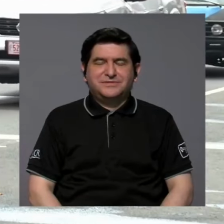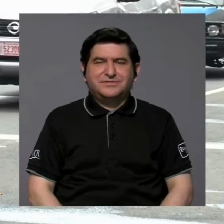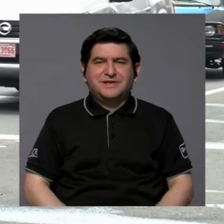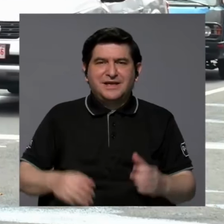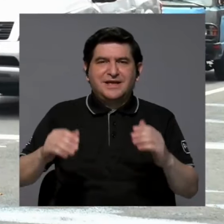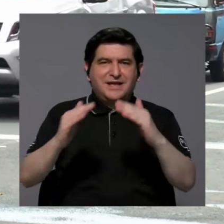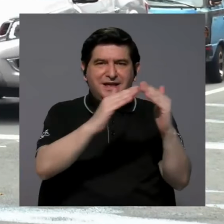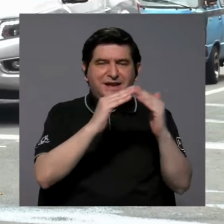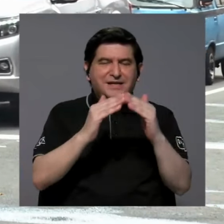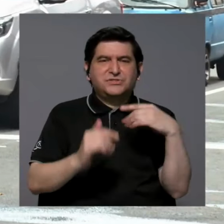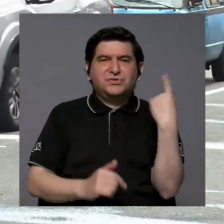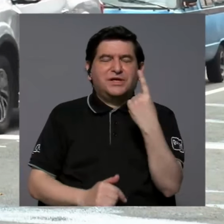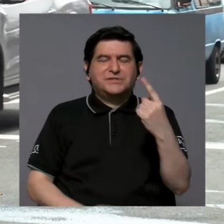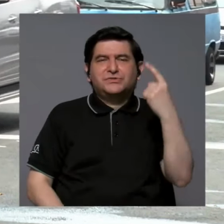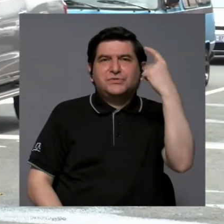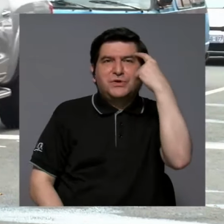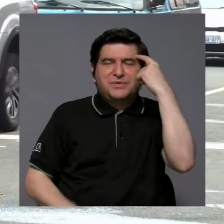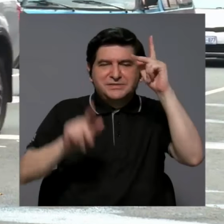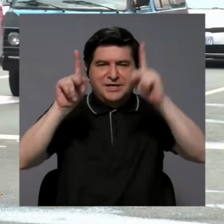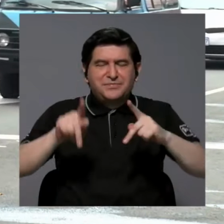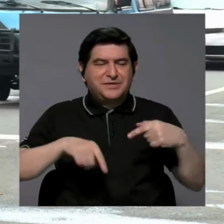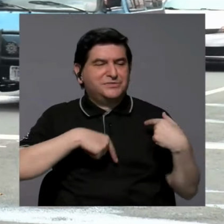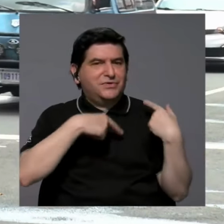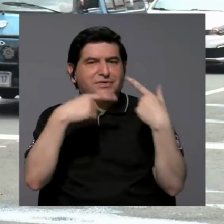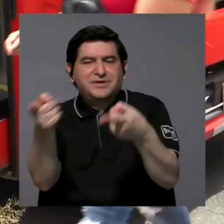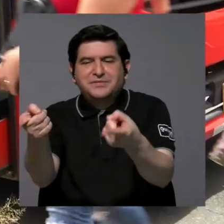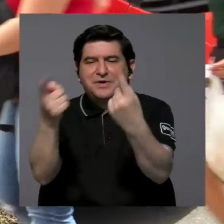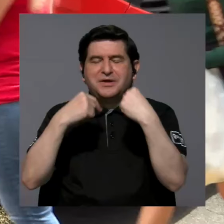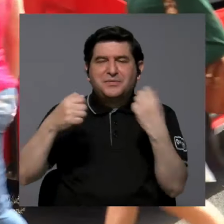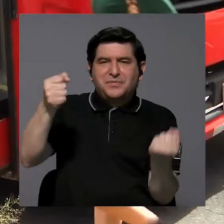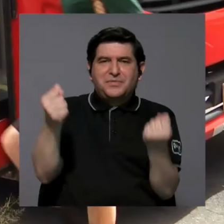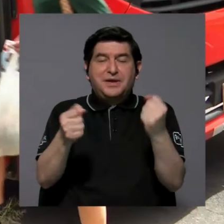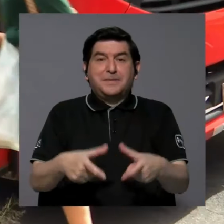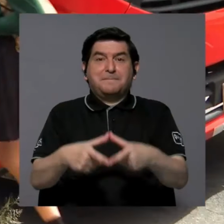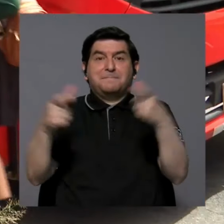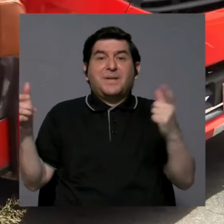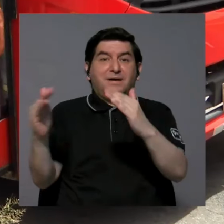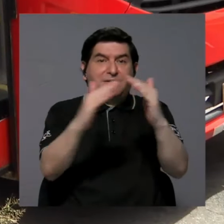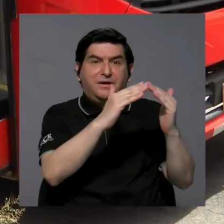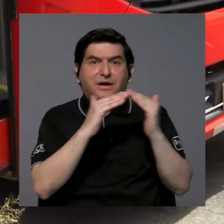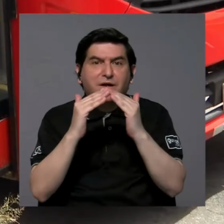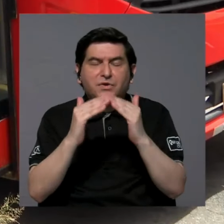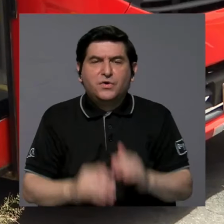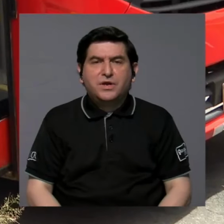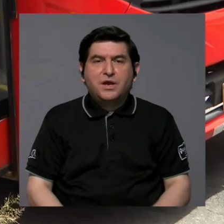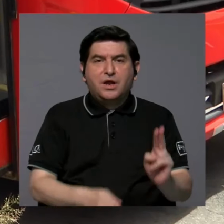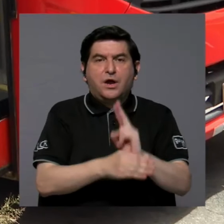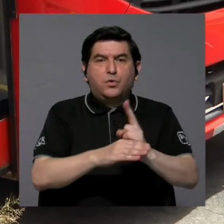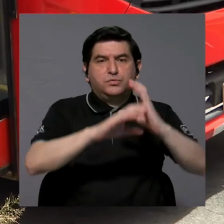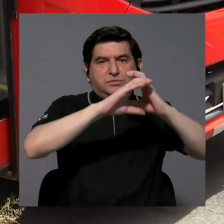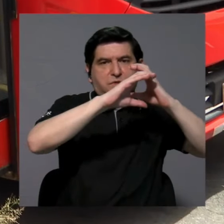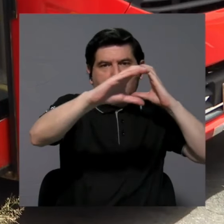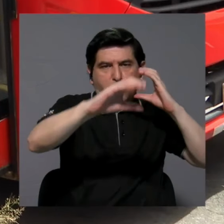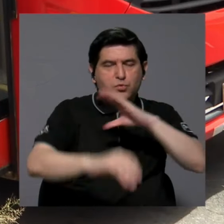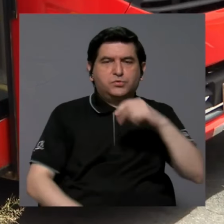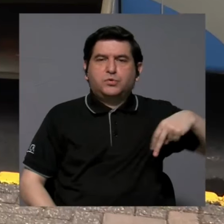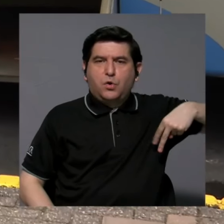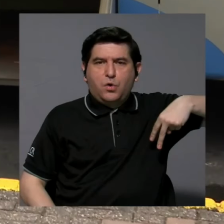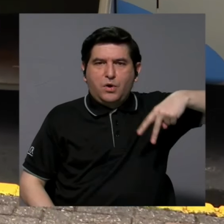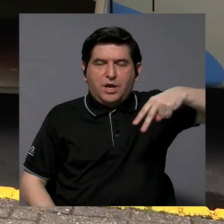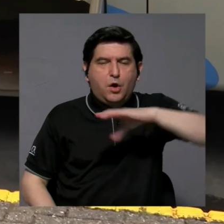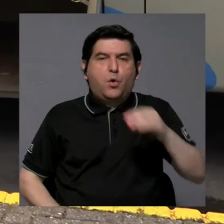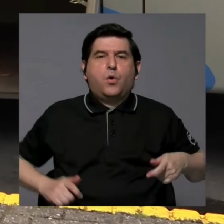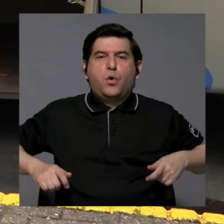pensadas solo en la persona que viaja en el carro, y la mayoría de la población o viajamos en autobús o caminamos